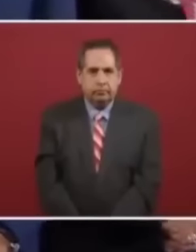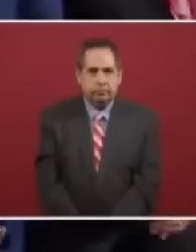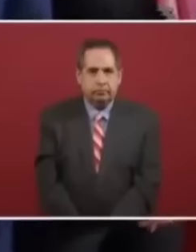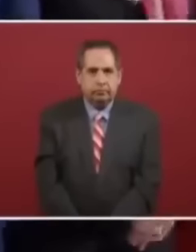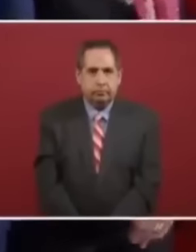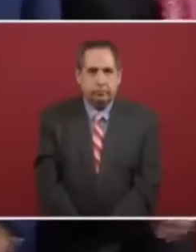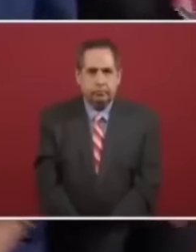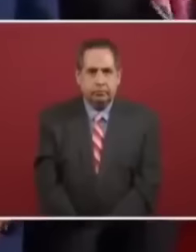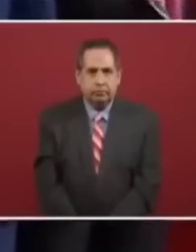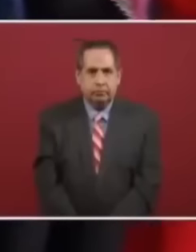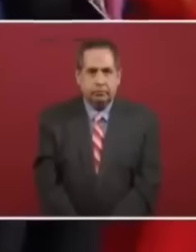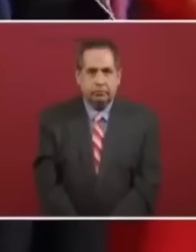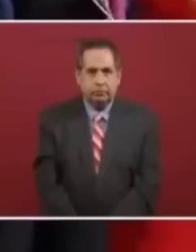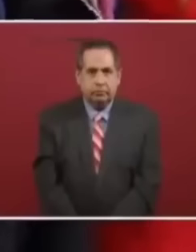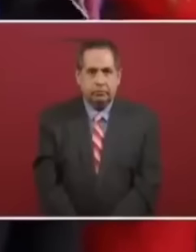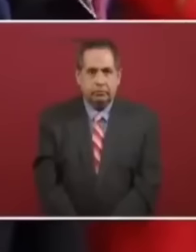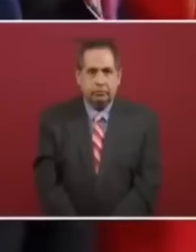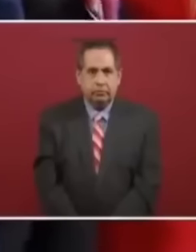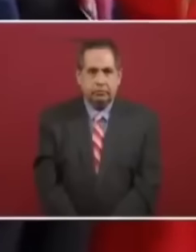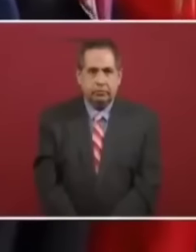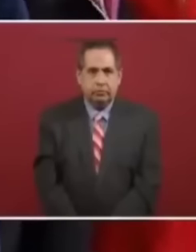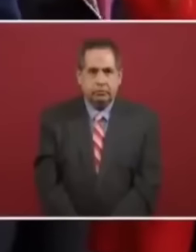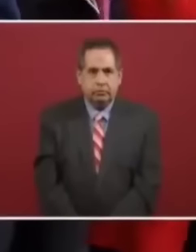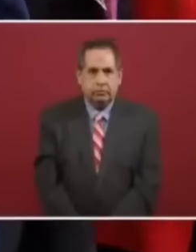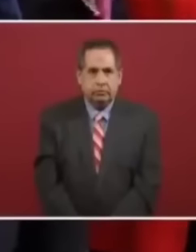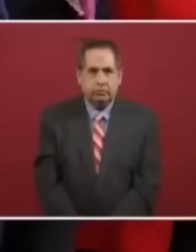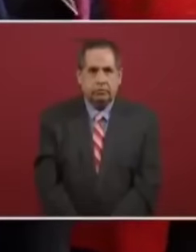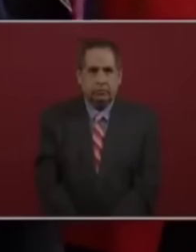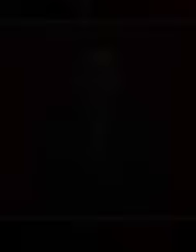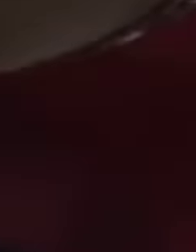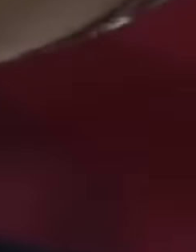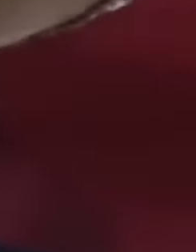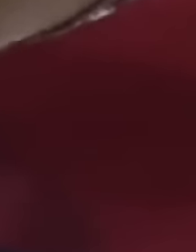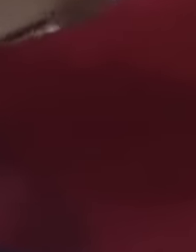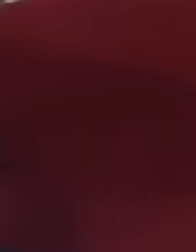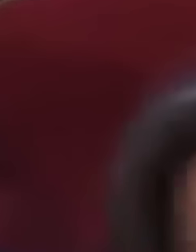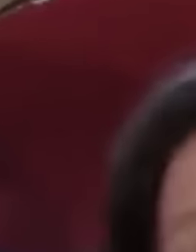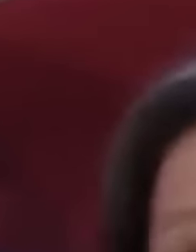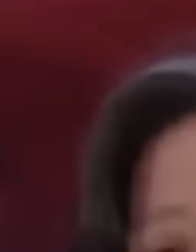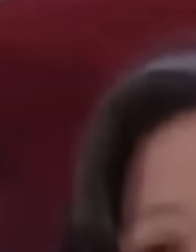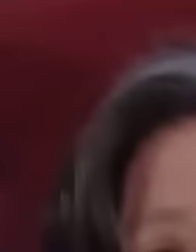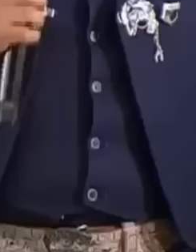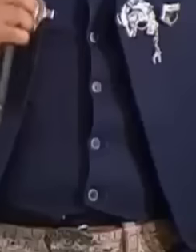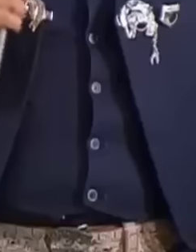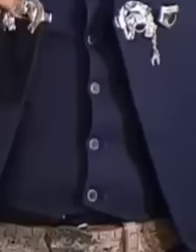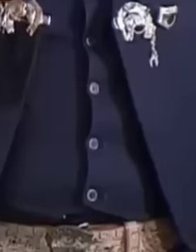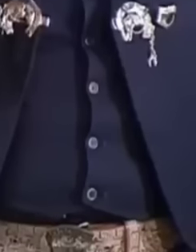Qué increíble. El presidente está asombrado con la voz del cantante.